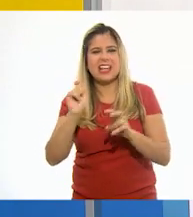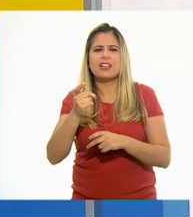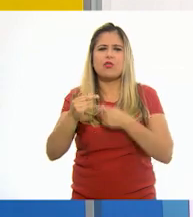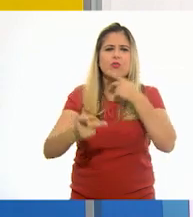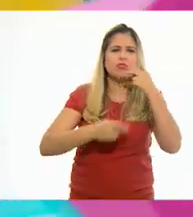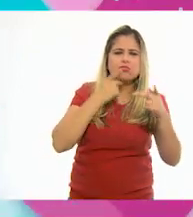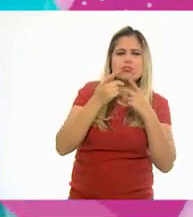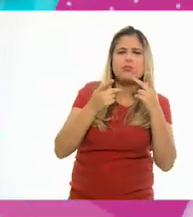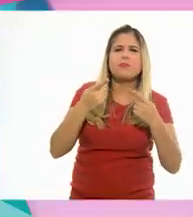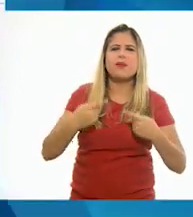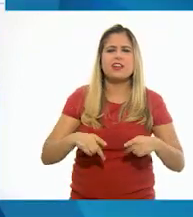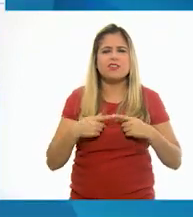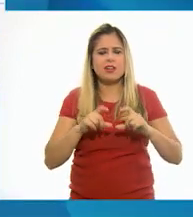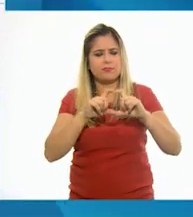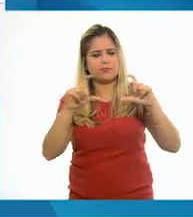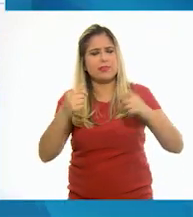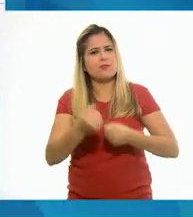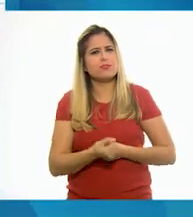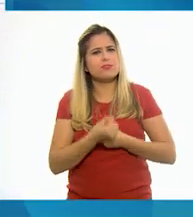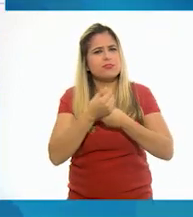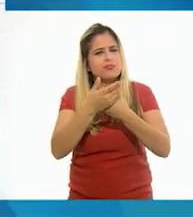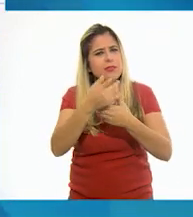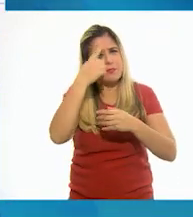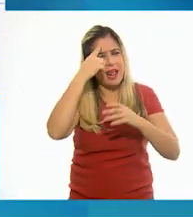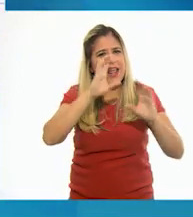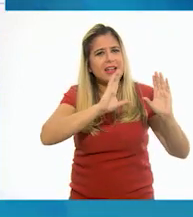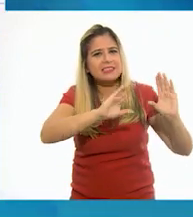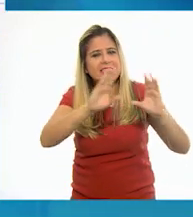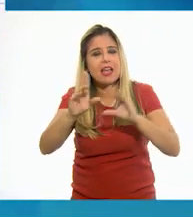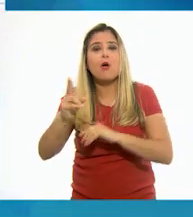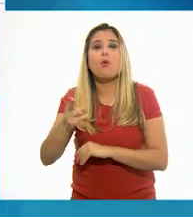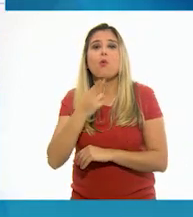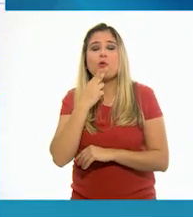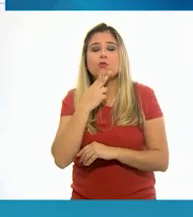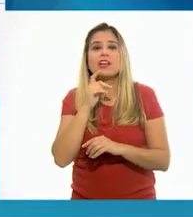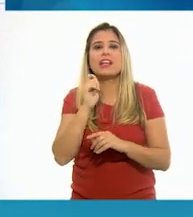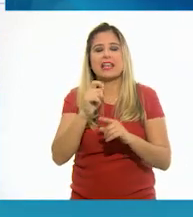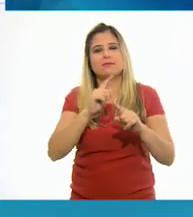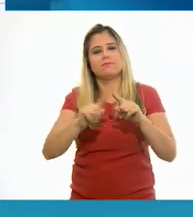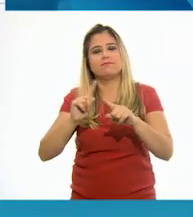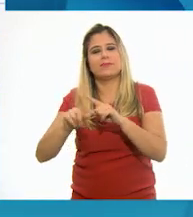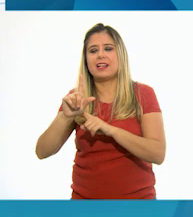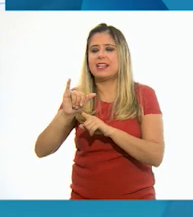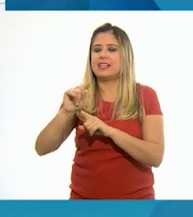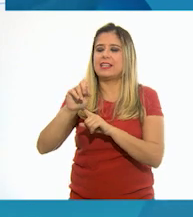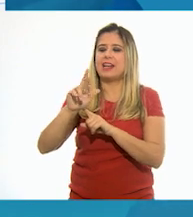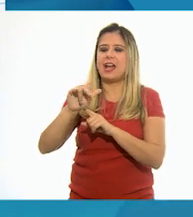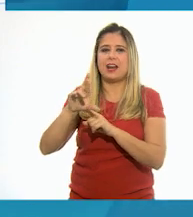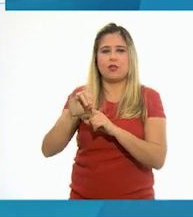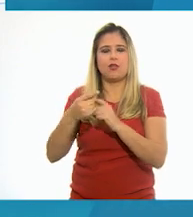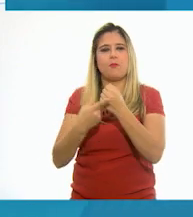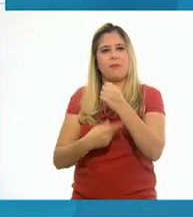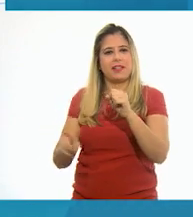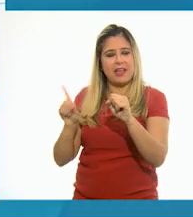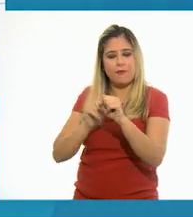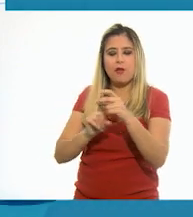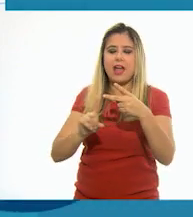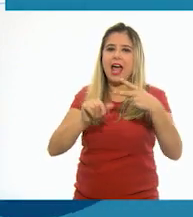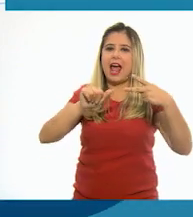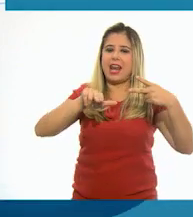populares que expresan un mensaje o enseñanza y utilizan recursos literarios como la metáfora, la